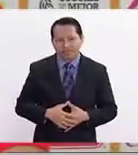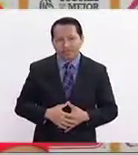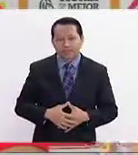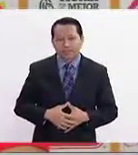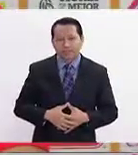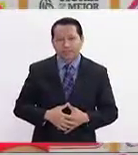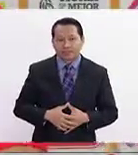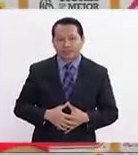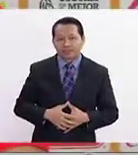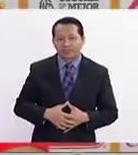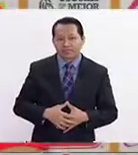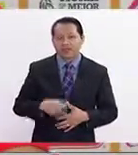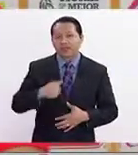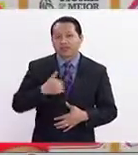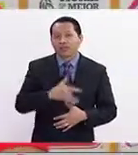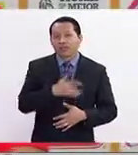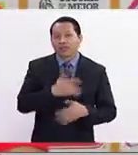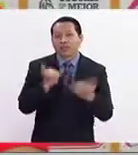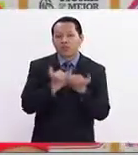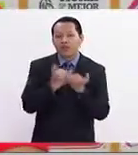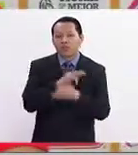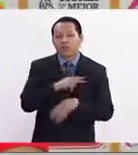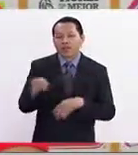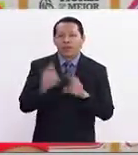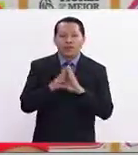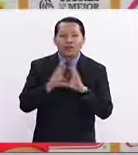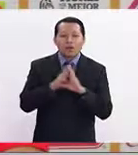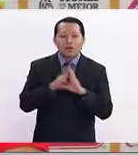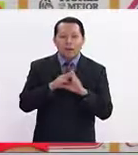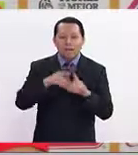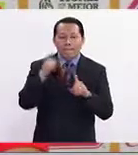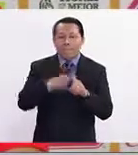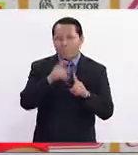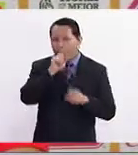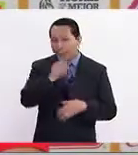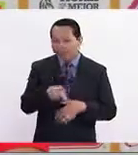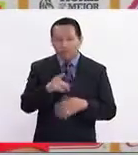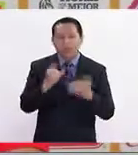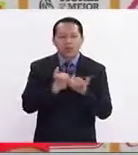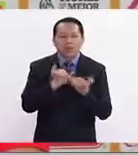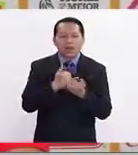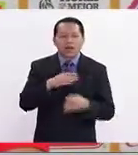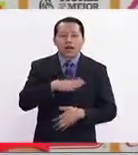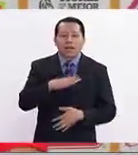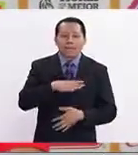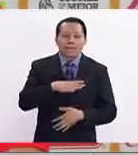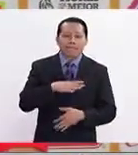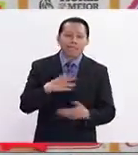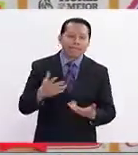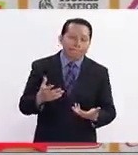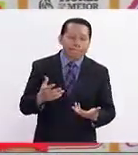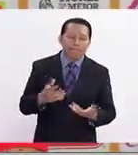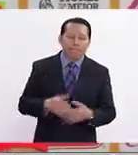Me parece que también es una estrategia para desviar un poco la atención de lo que fue el partido en sí.